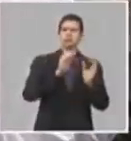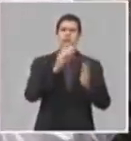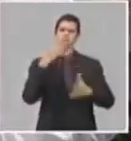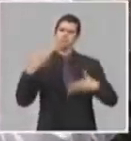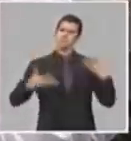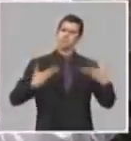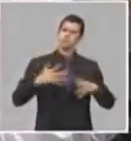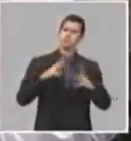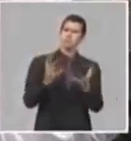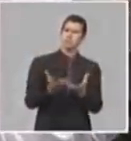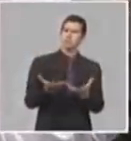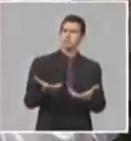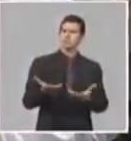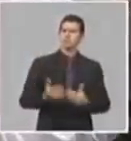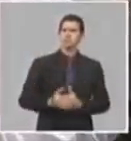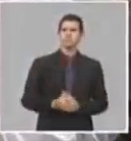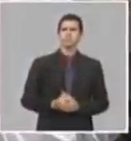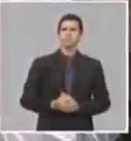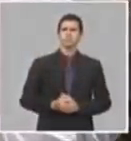debemos plantear que